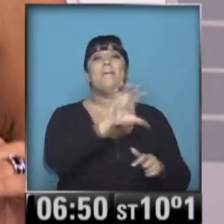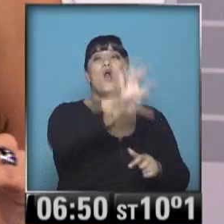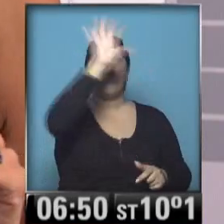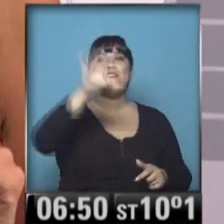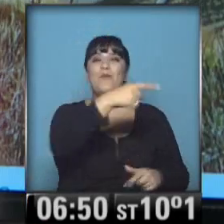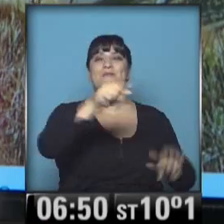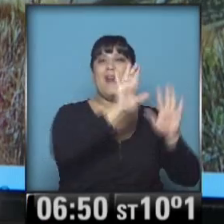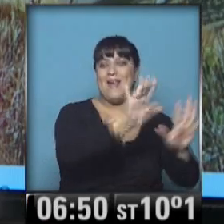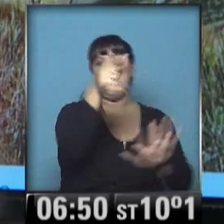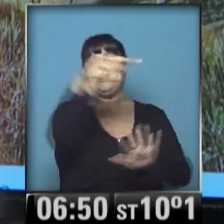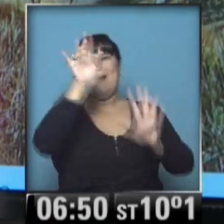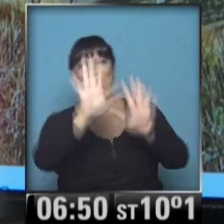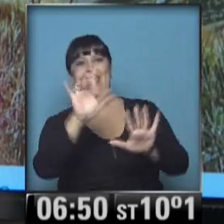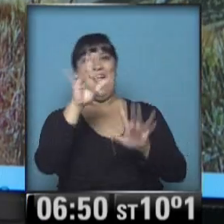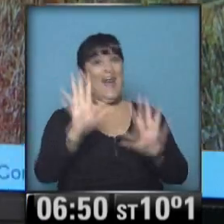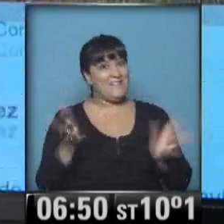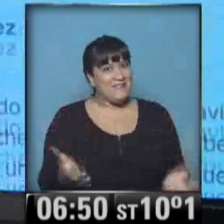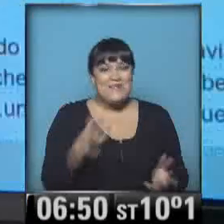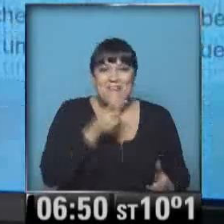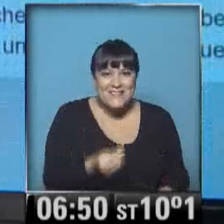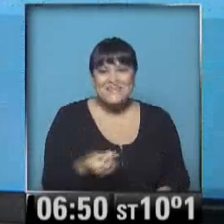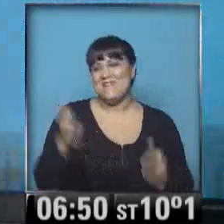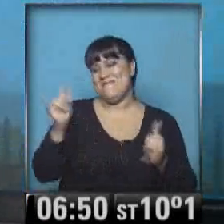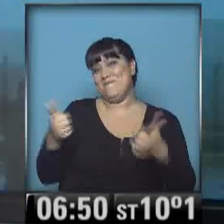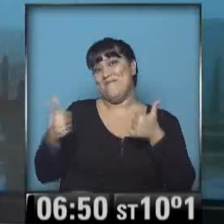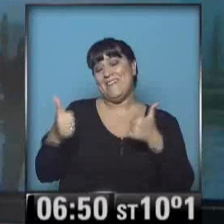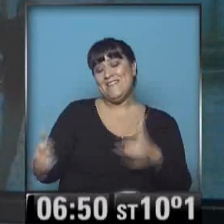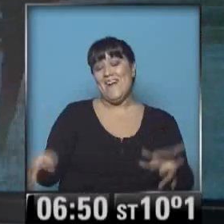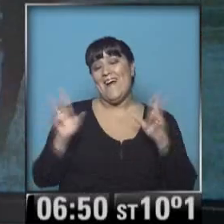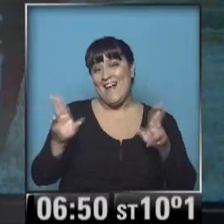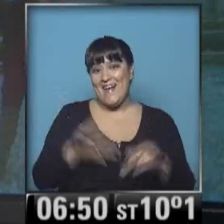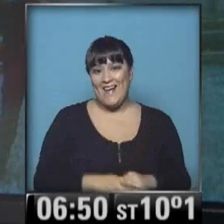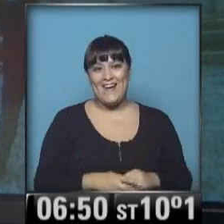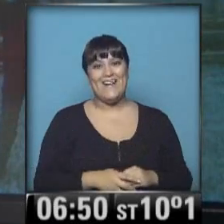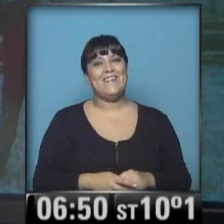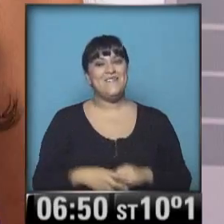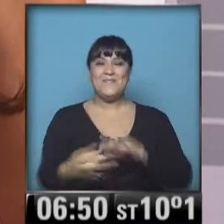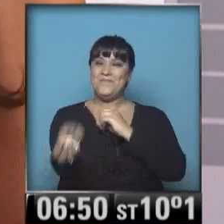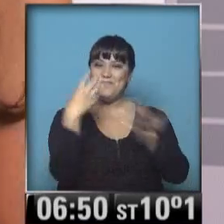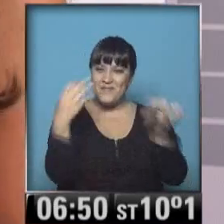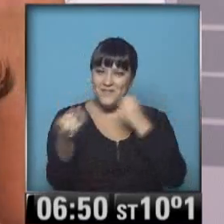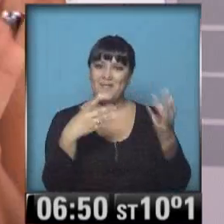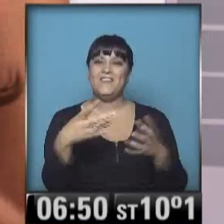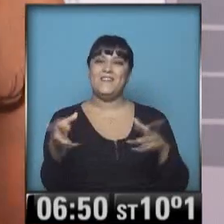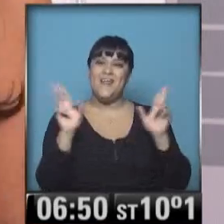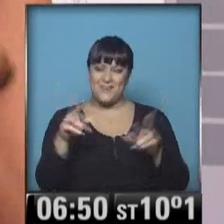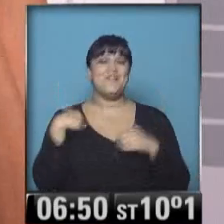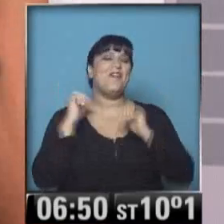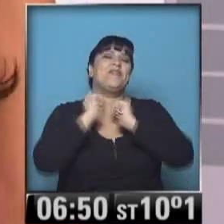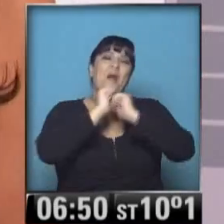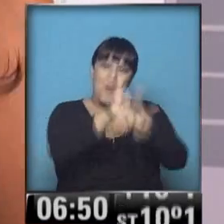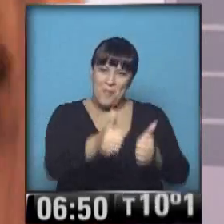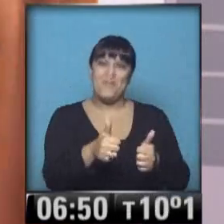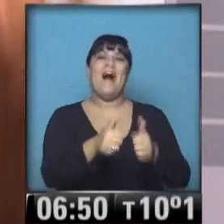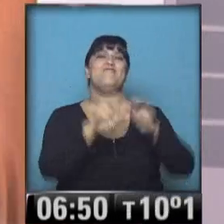¿qué te parece? ¡Genial, genial! Compartir con los amigos esos paisajes. Sí, yo te acompaño para darte todos